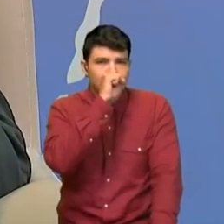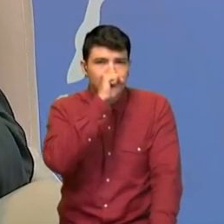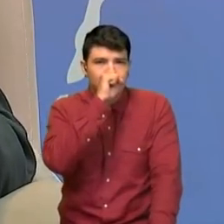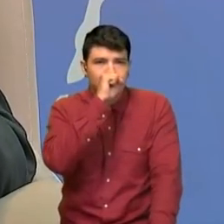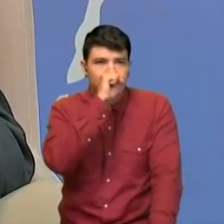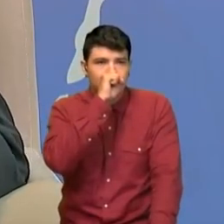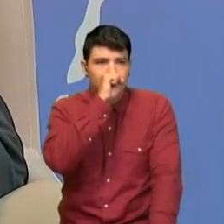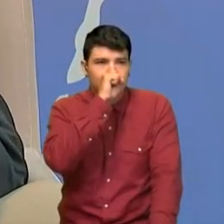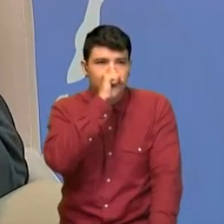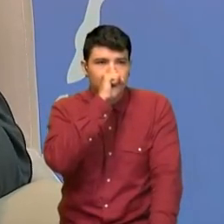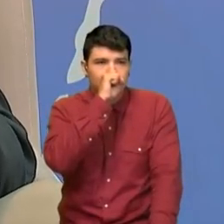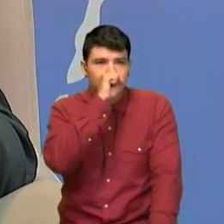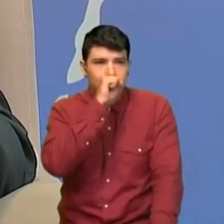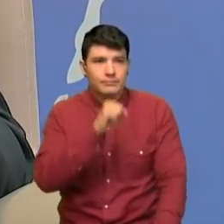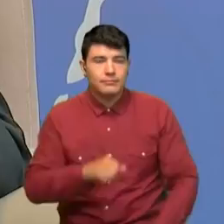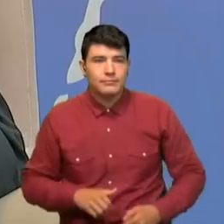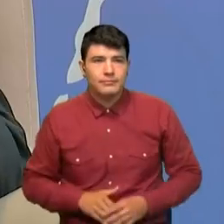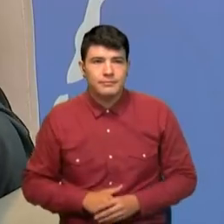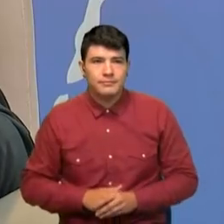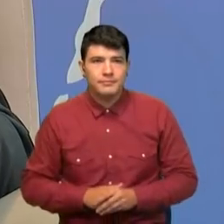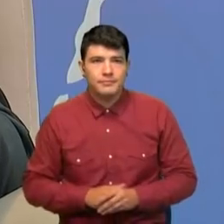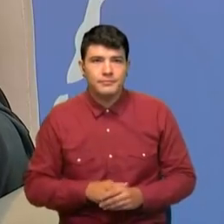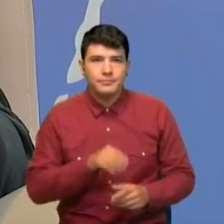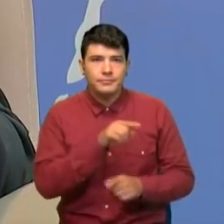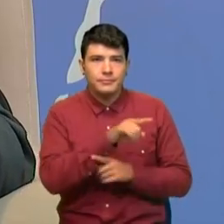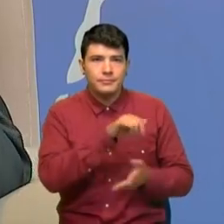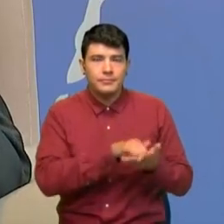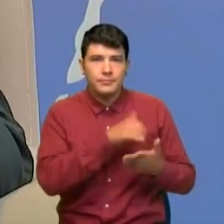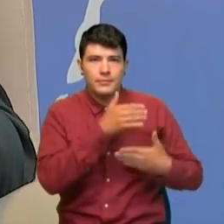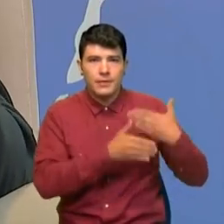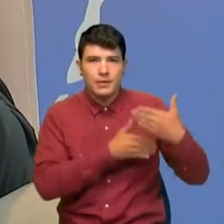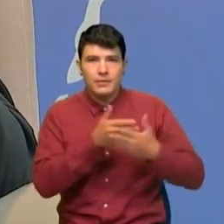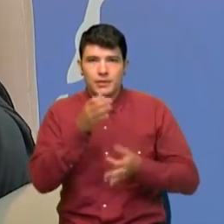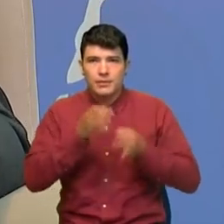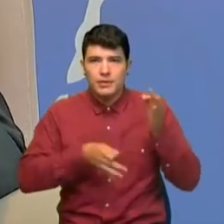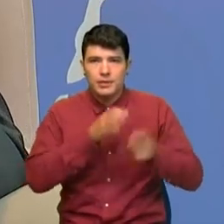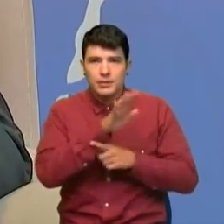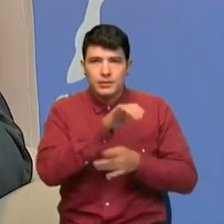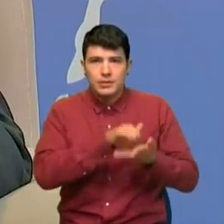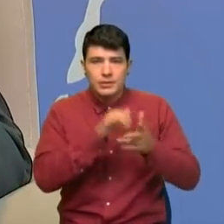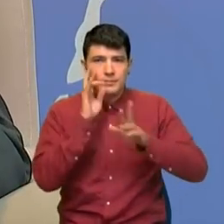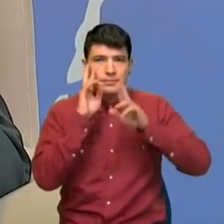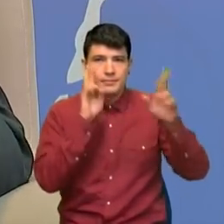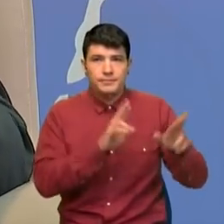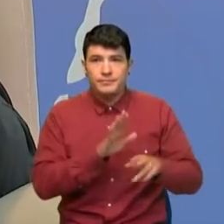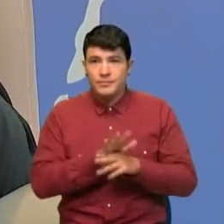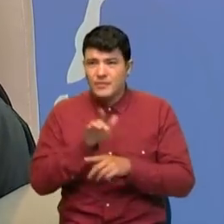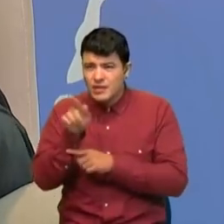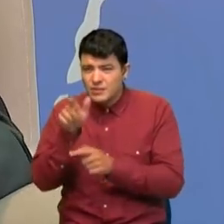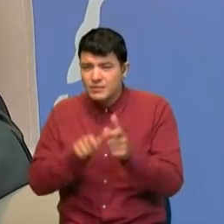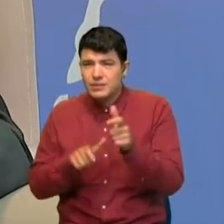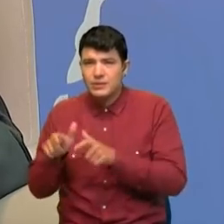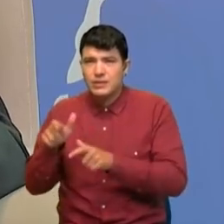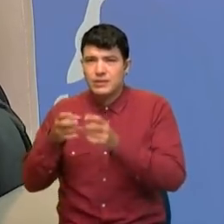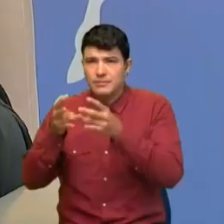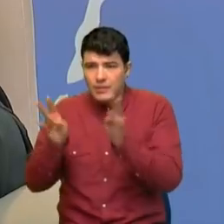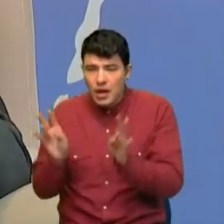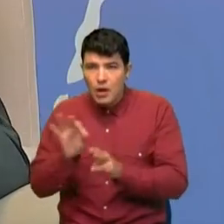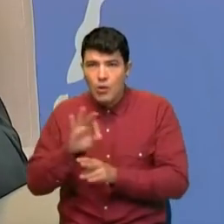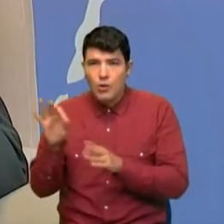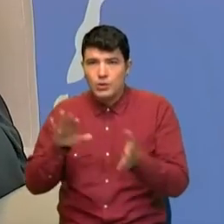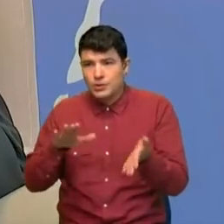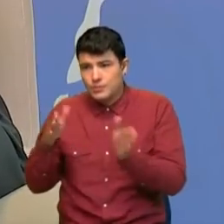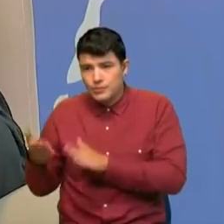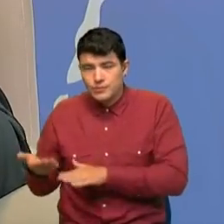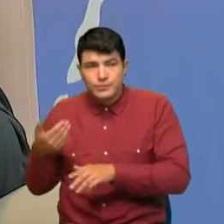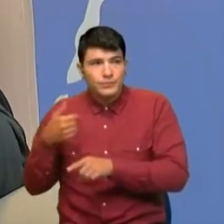ha finalizado concretamente en la vida jurídica. Es decir, si ellos se divorciaron o si falleció,